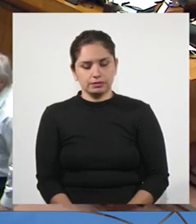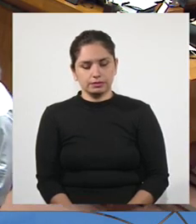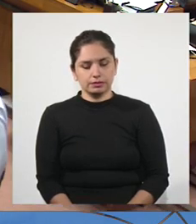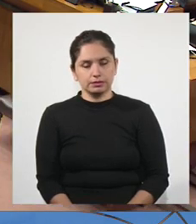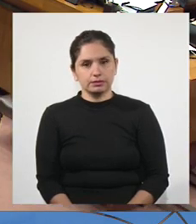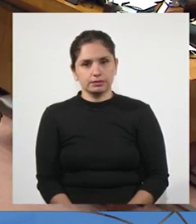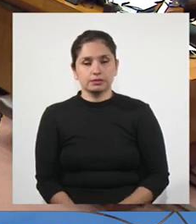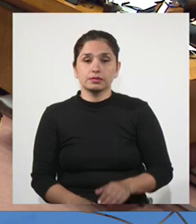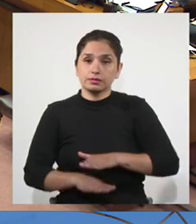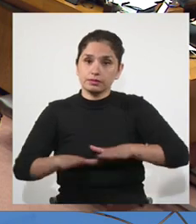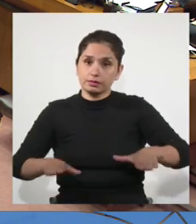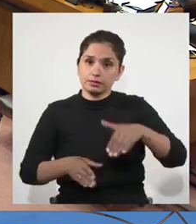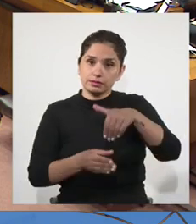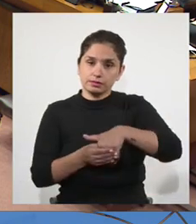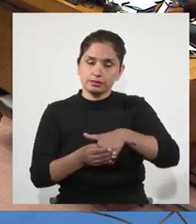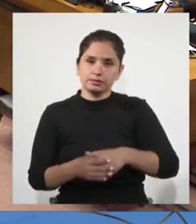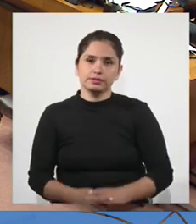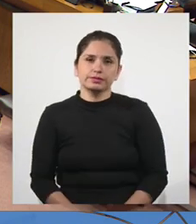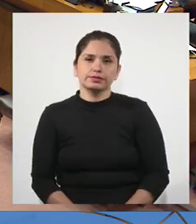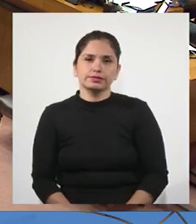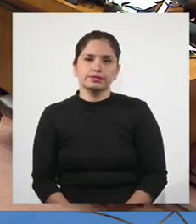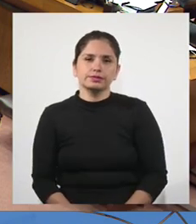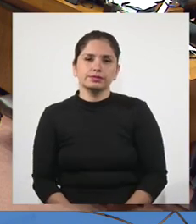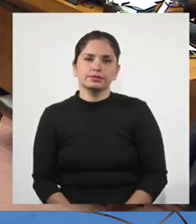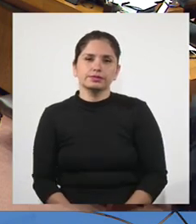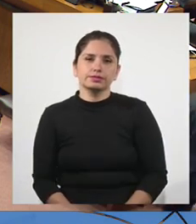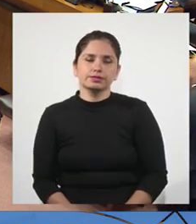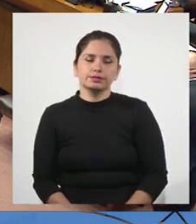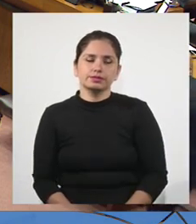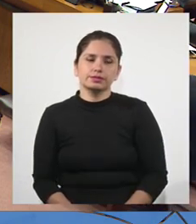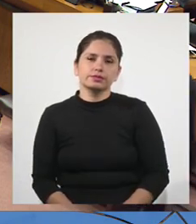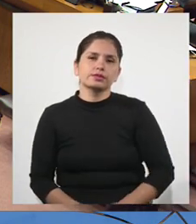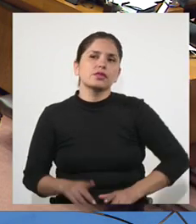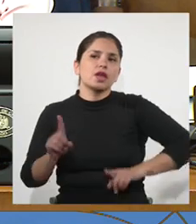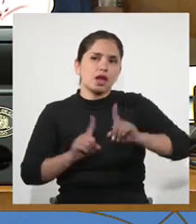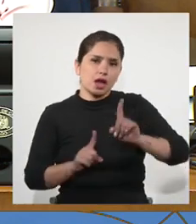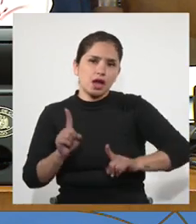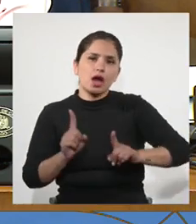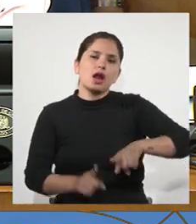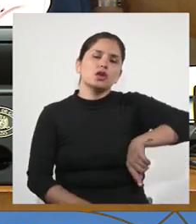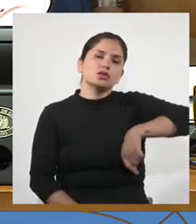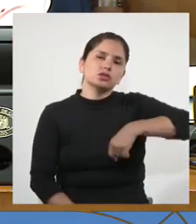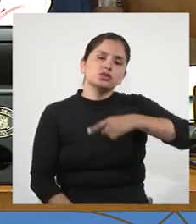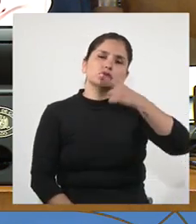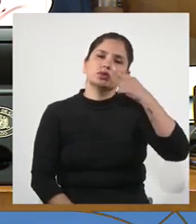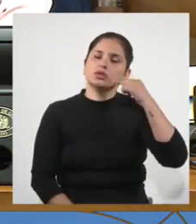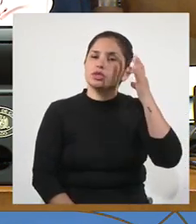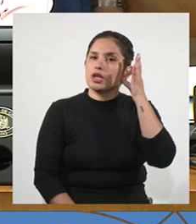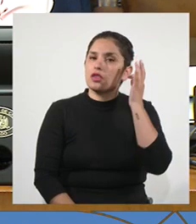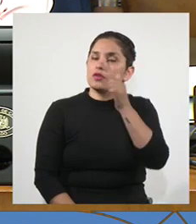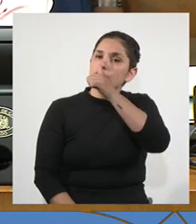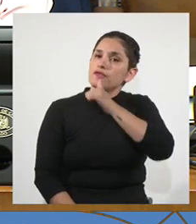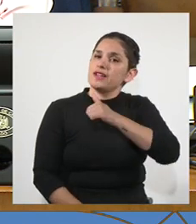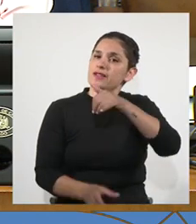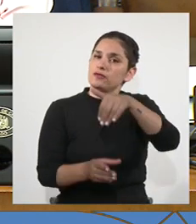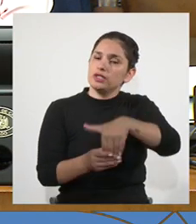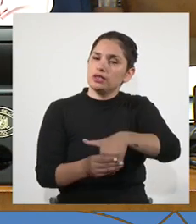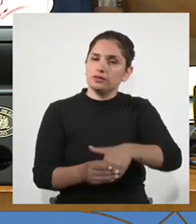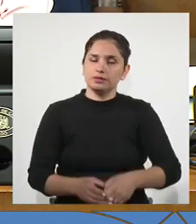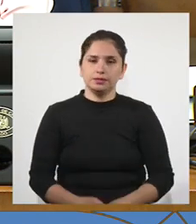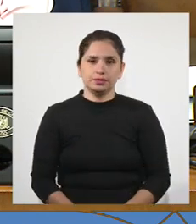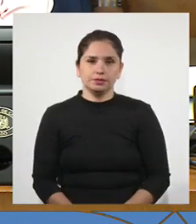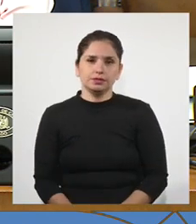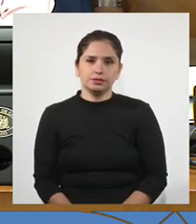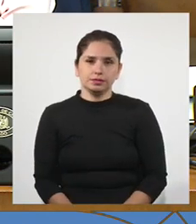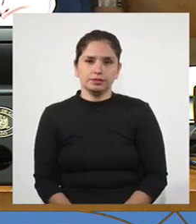Bien, terminada la votación. ¿Terminada la votación? ¿Alguna señora senadora, algún señor senador no ha emitido su voto?